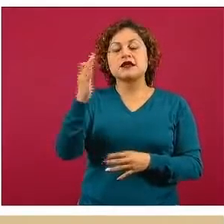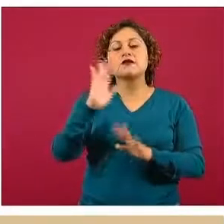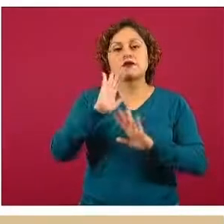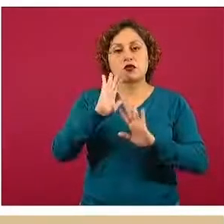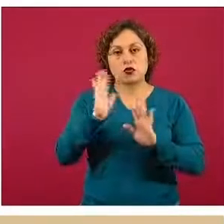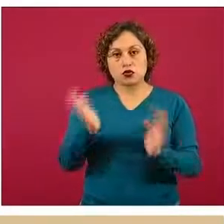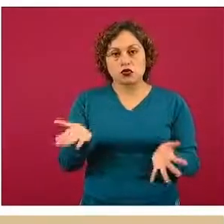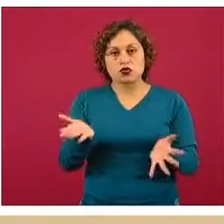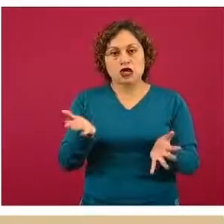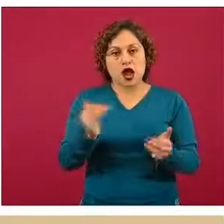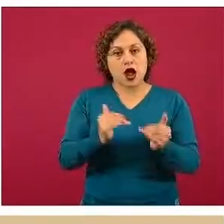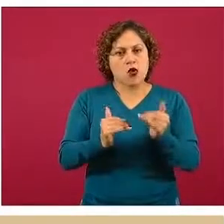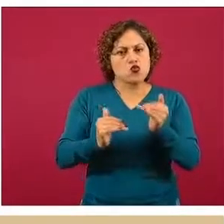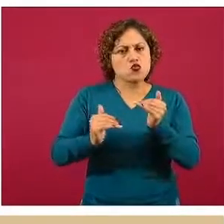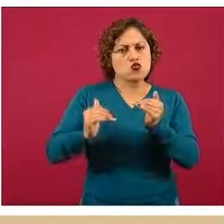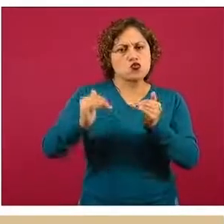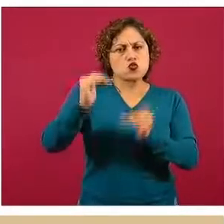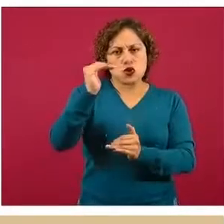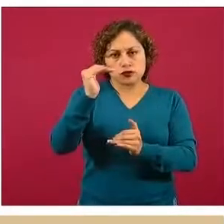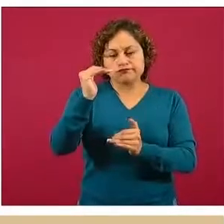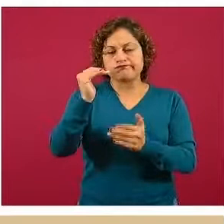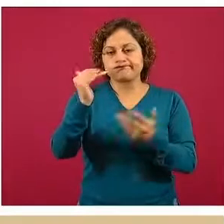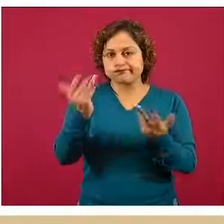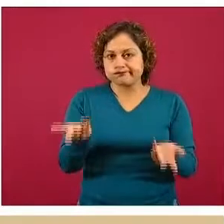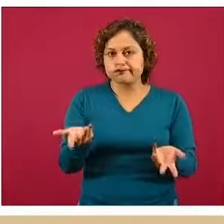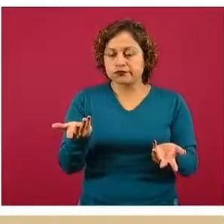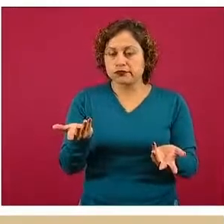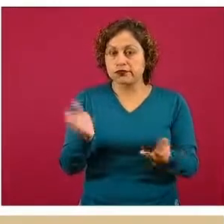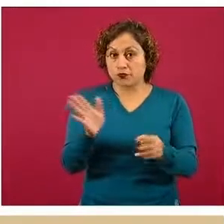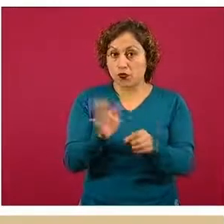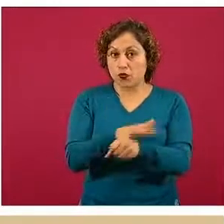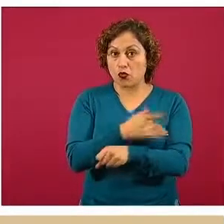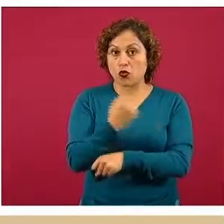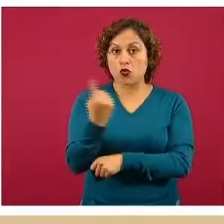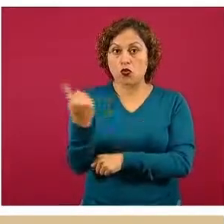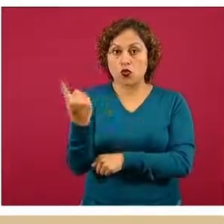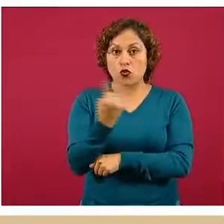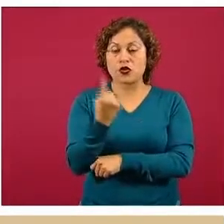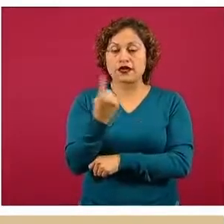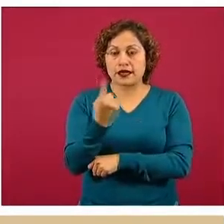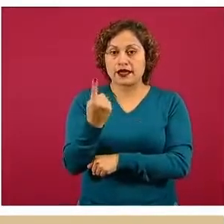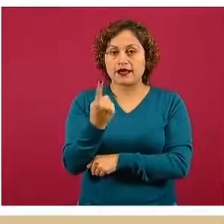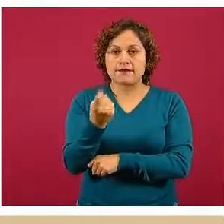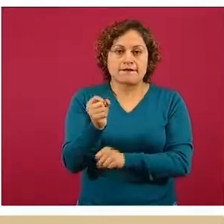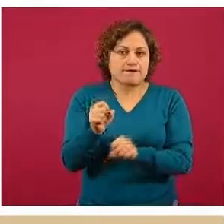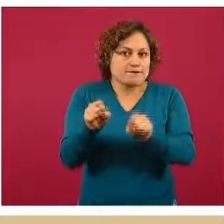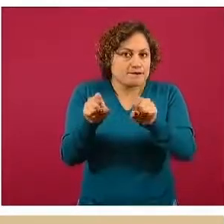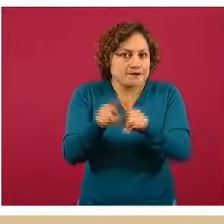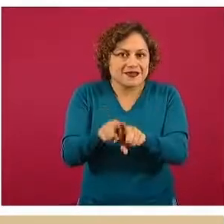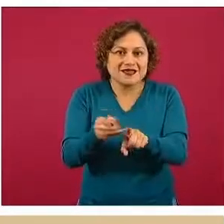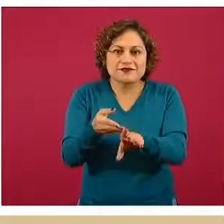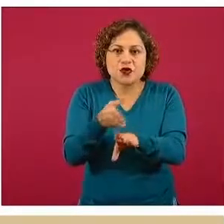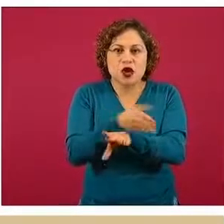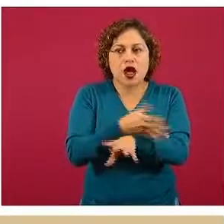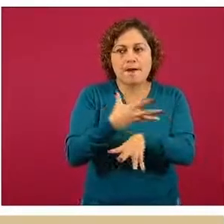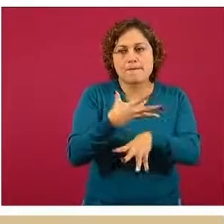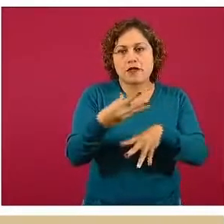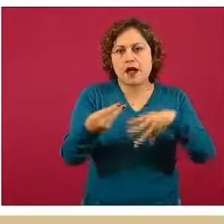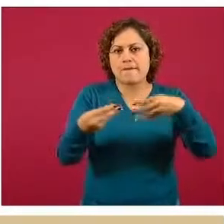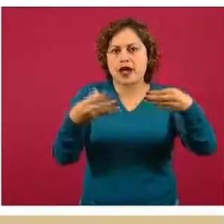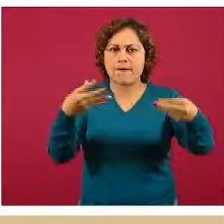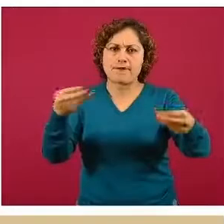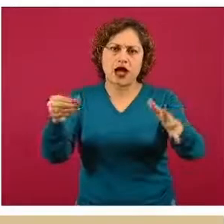el máximo nivel de riesgo, precisamente también por haber intensificado su transmisión y haber